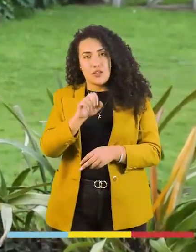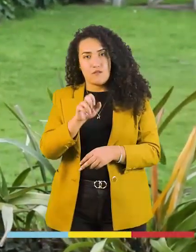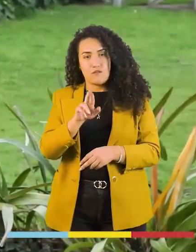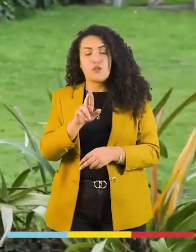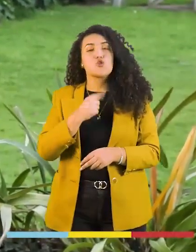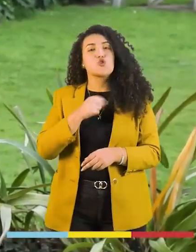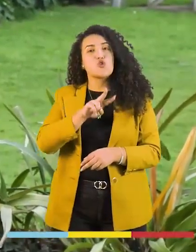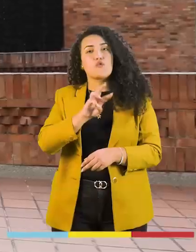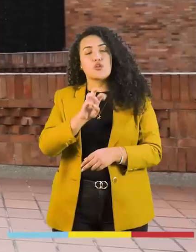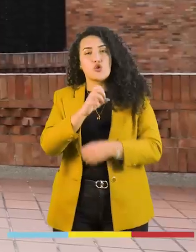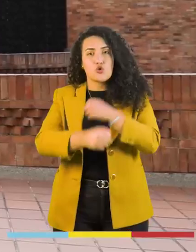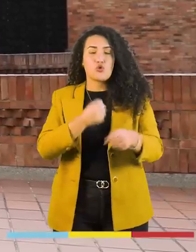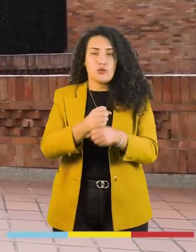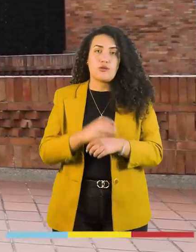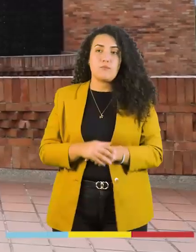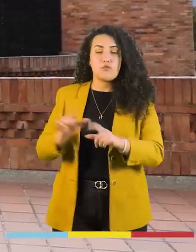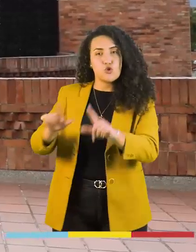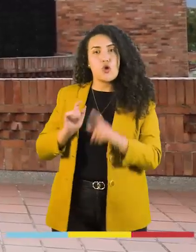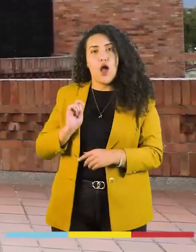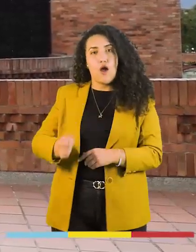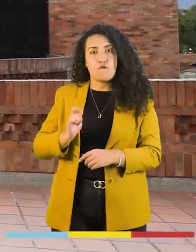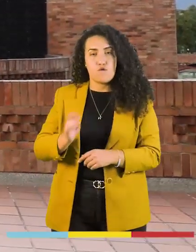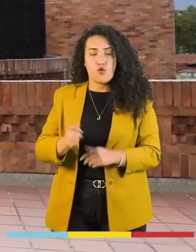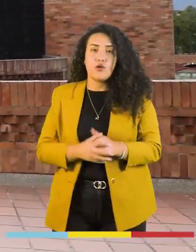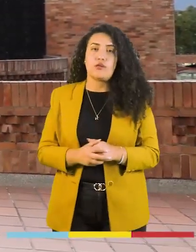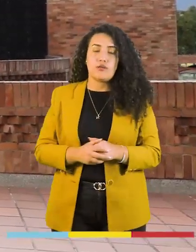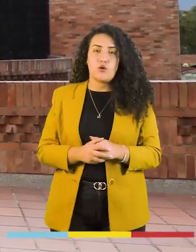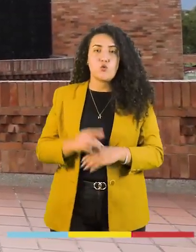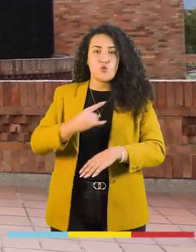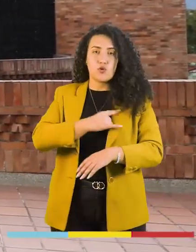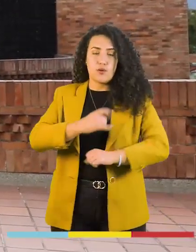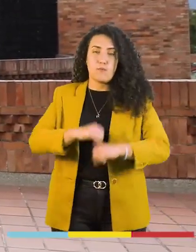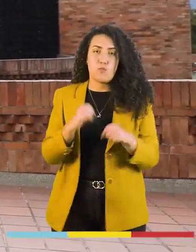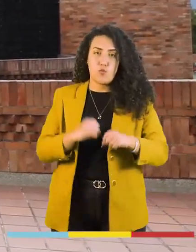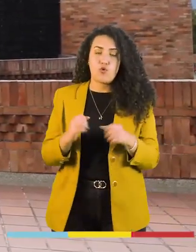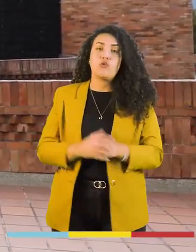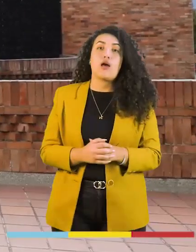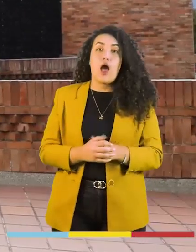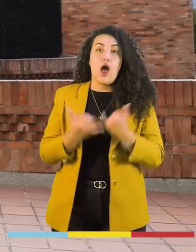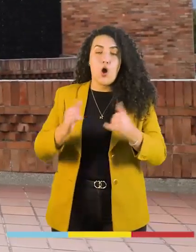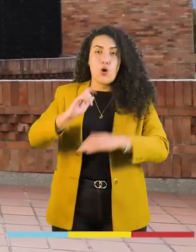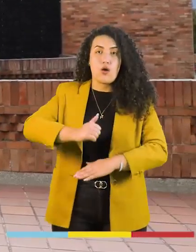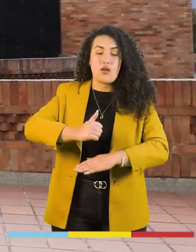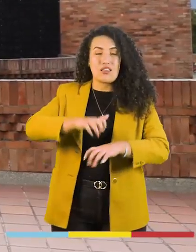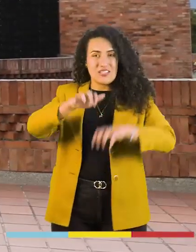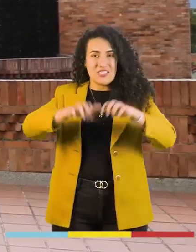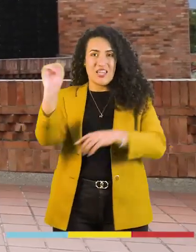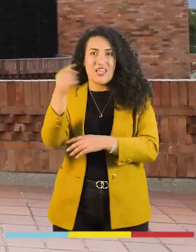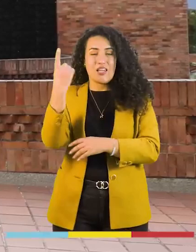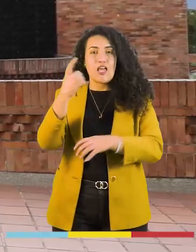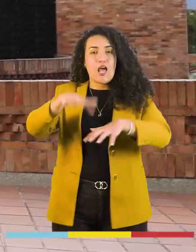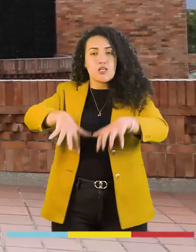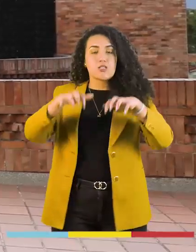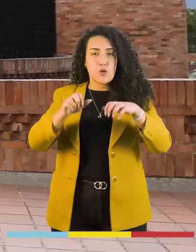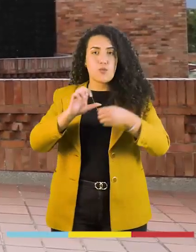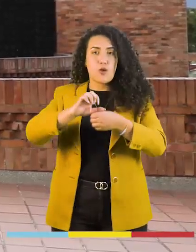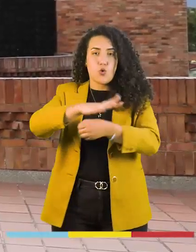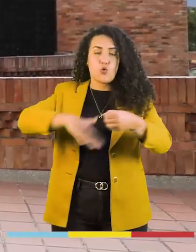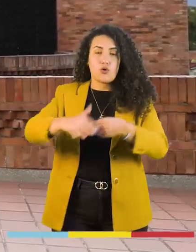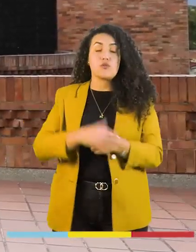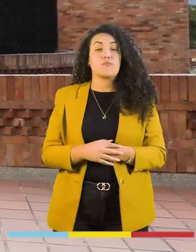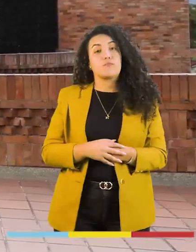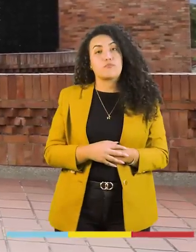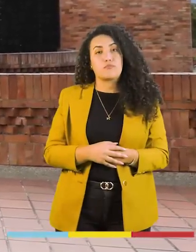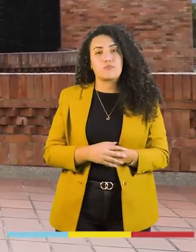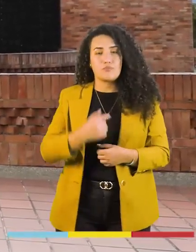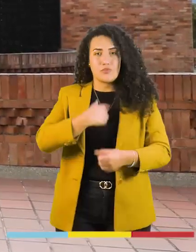de Cundinamarca. Mi nombre es Jennifer Karina Bernal Beltrán, tengo 28 años, soy abogada egresada de la Universidad de Bogotá